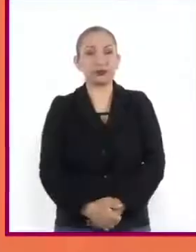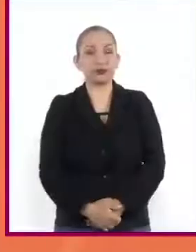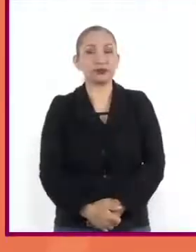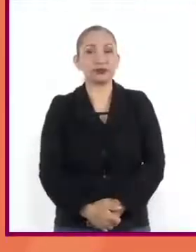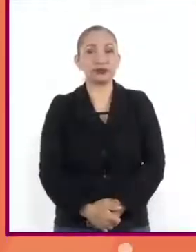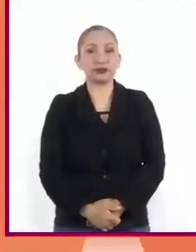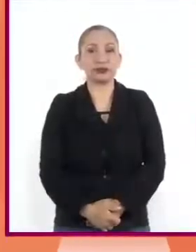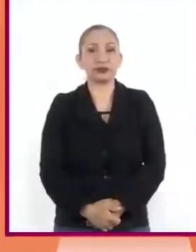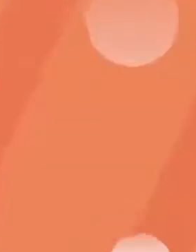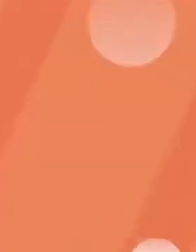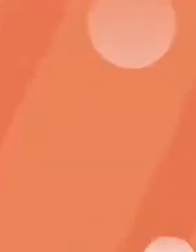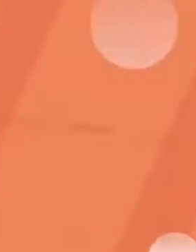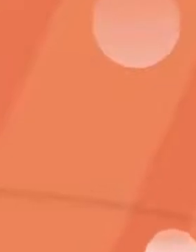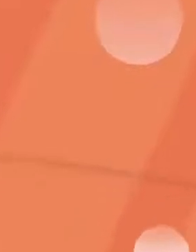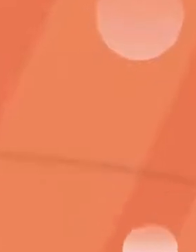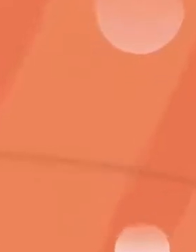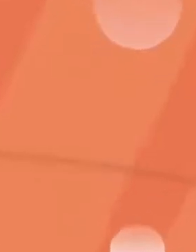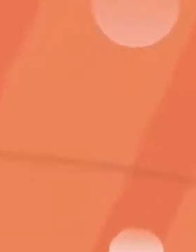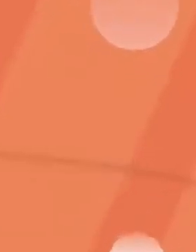experiencias.